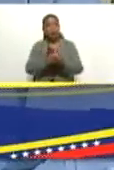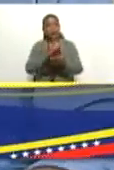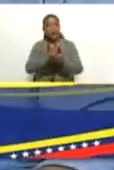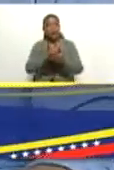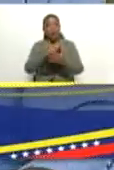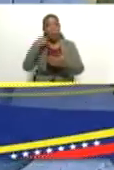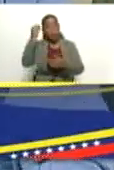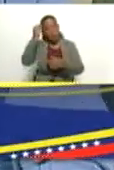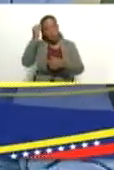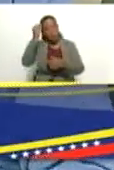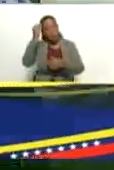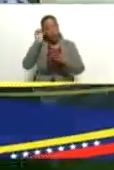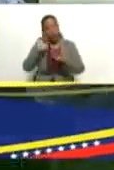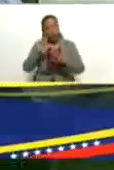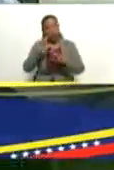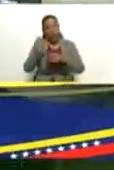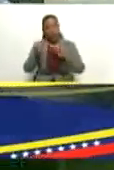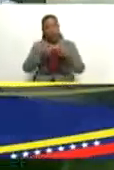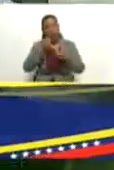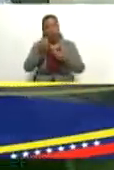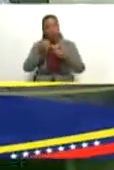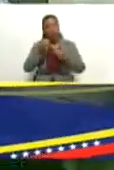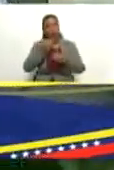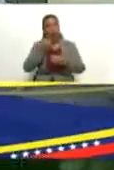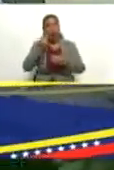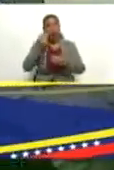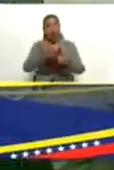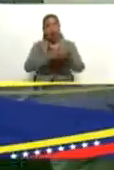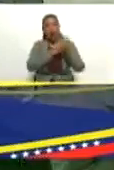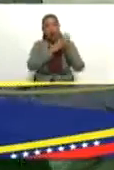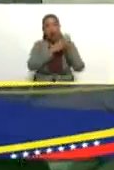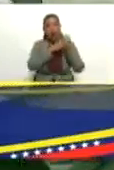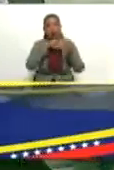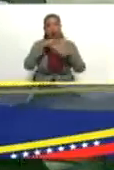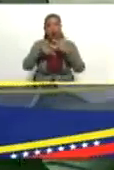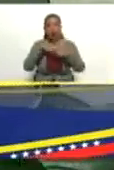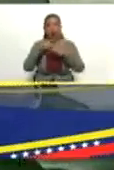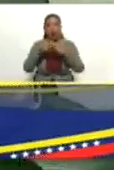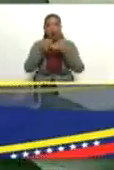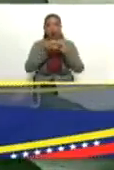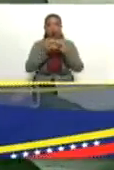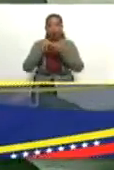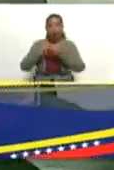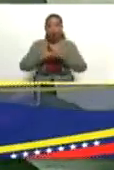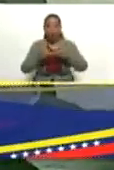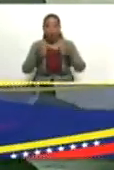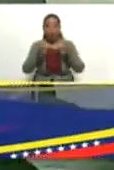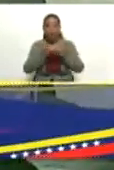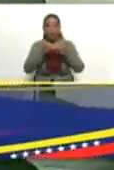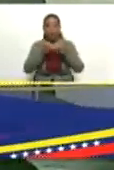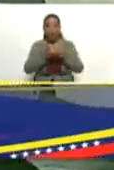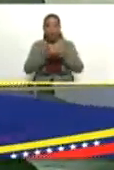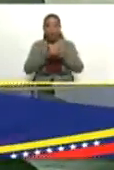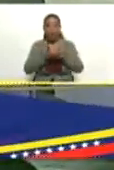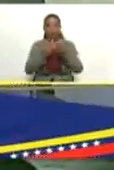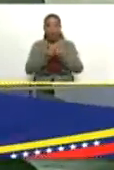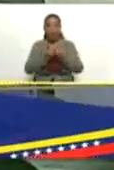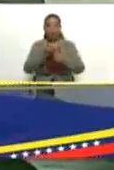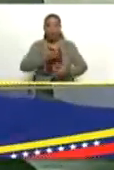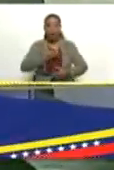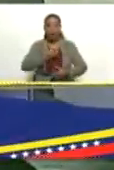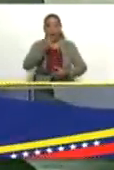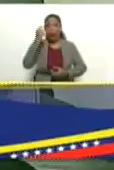eso. Y cómo este joven líder, este joven revolucionario, ha armado un equipo con alcaldes,